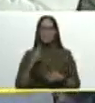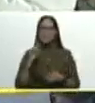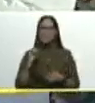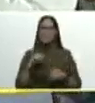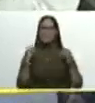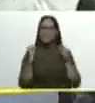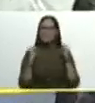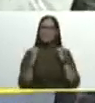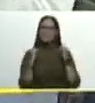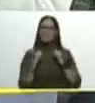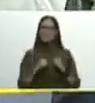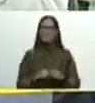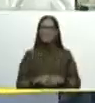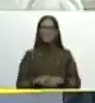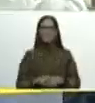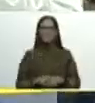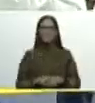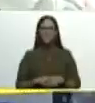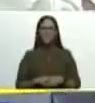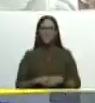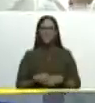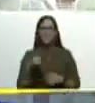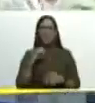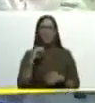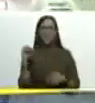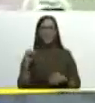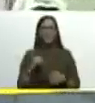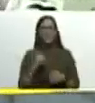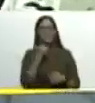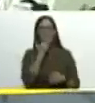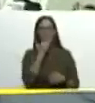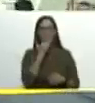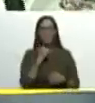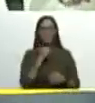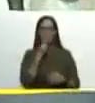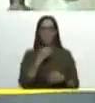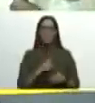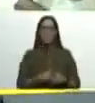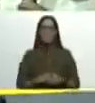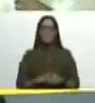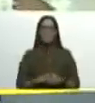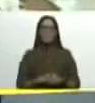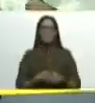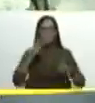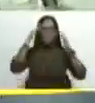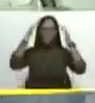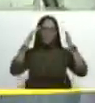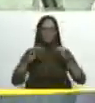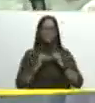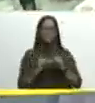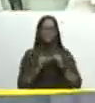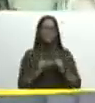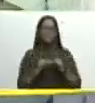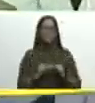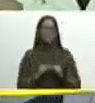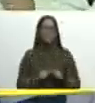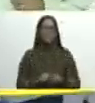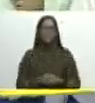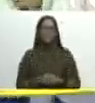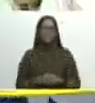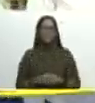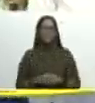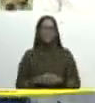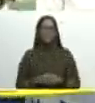Andes. De Oriente. De Oriente, ah, me equivoqué. Bueno... Mis saludos, pues. Seguimos, gracias. Doctora. Seguimos favor. Acá, mi coronel,